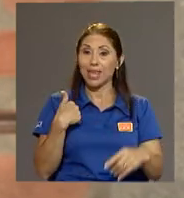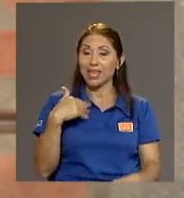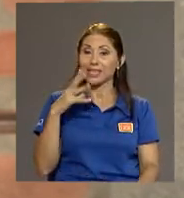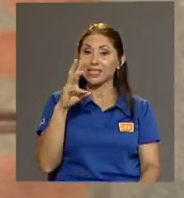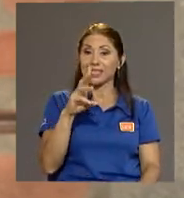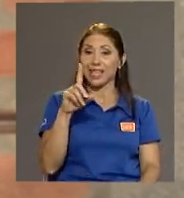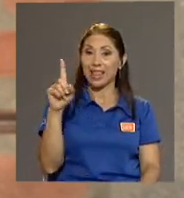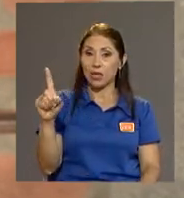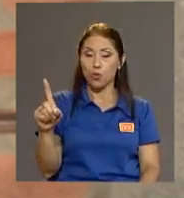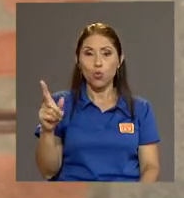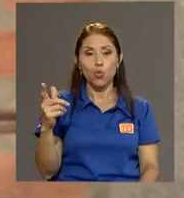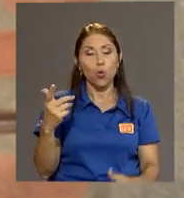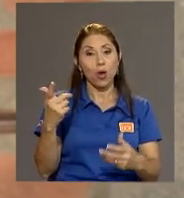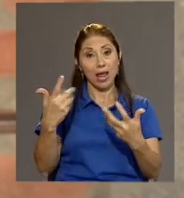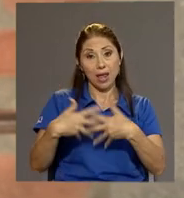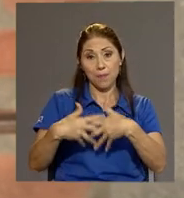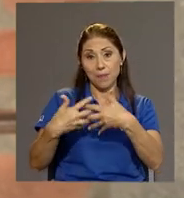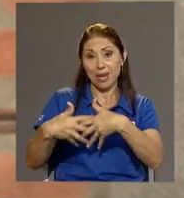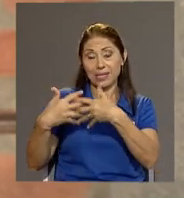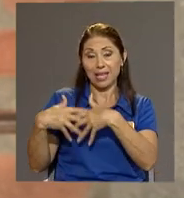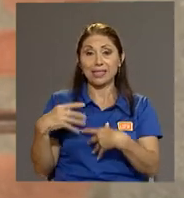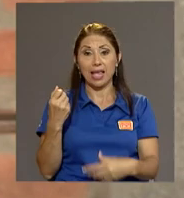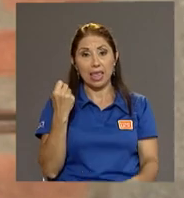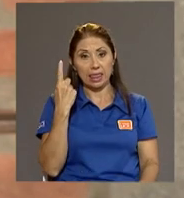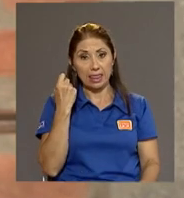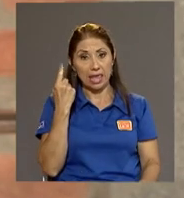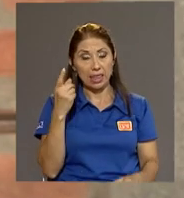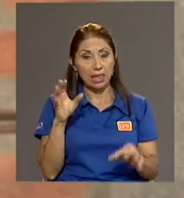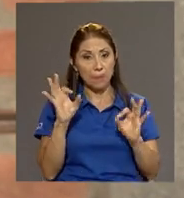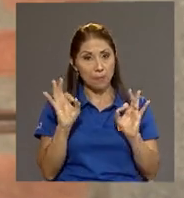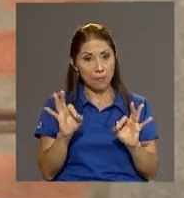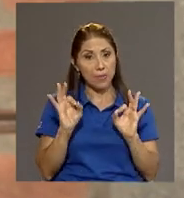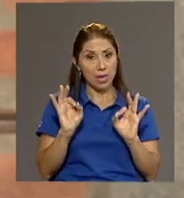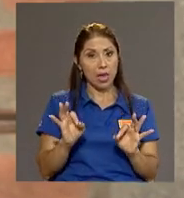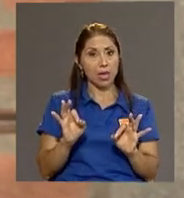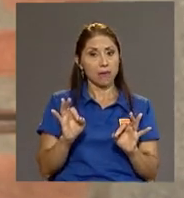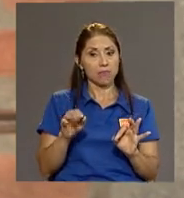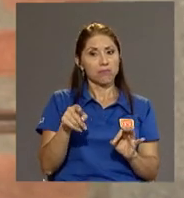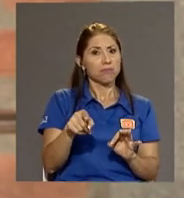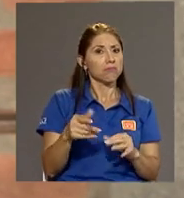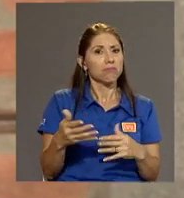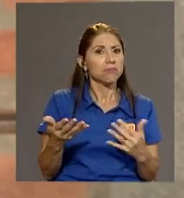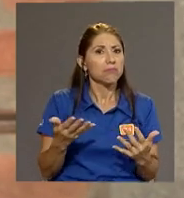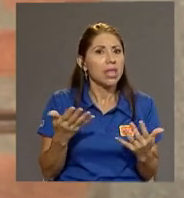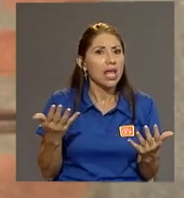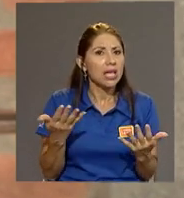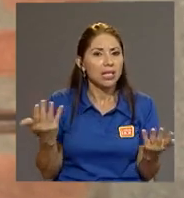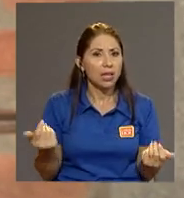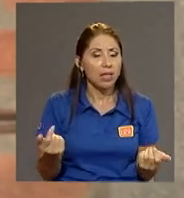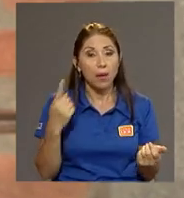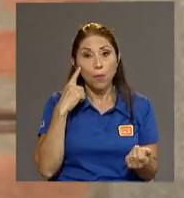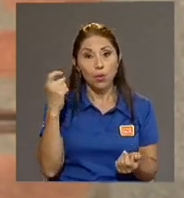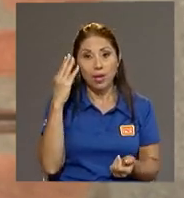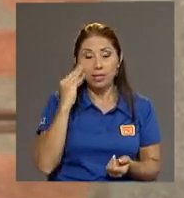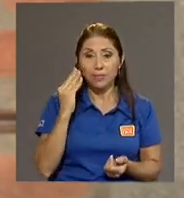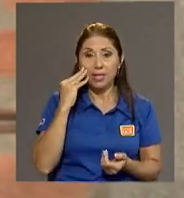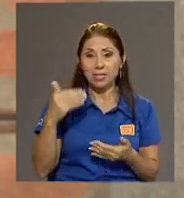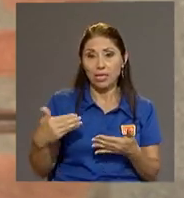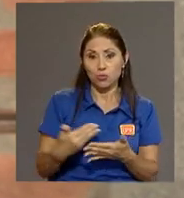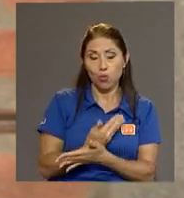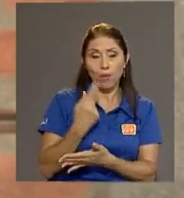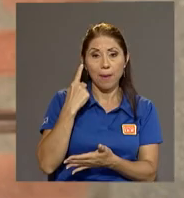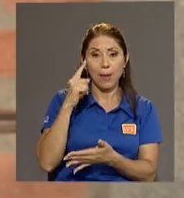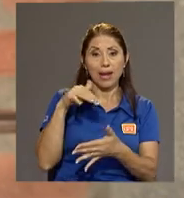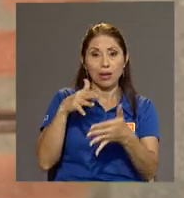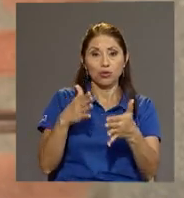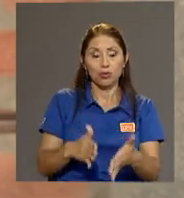¿entienden bien los empresarios de qué se trata? Porque la experiencia es nueva para los